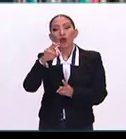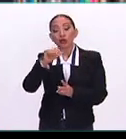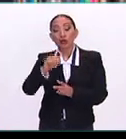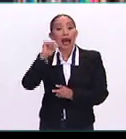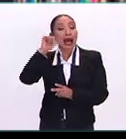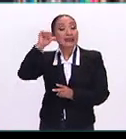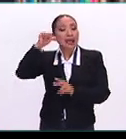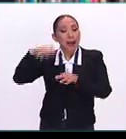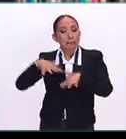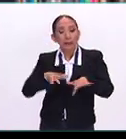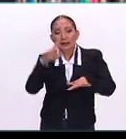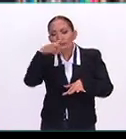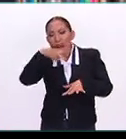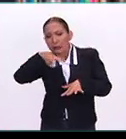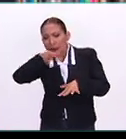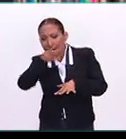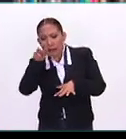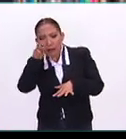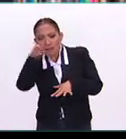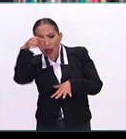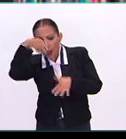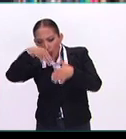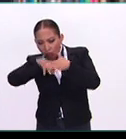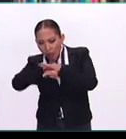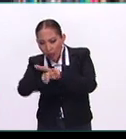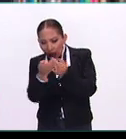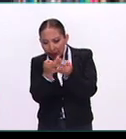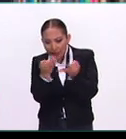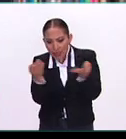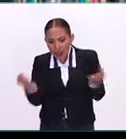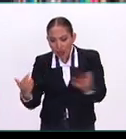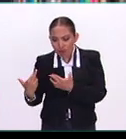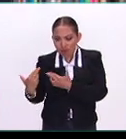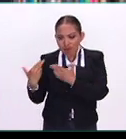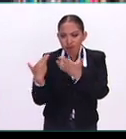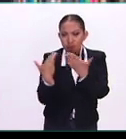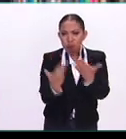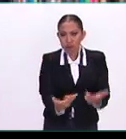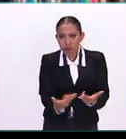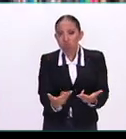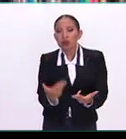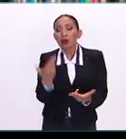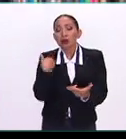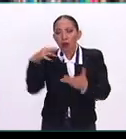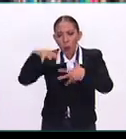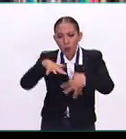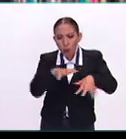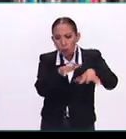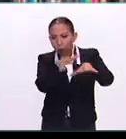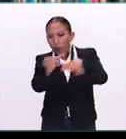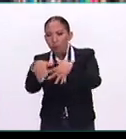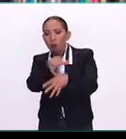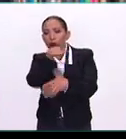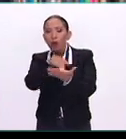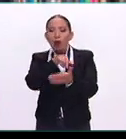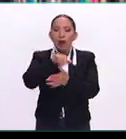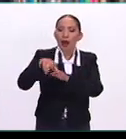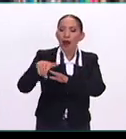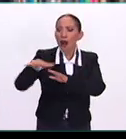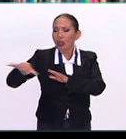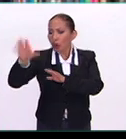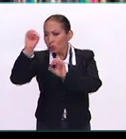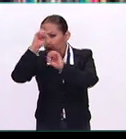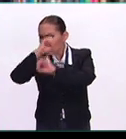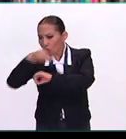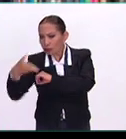el mar talló la serpiente para conferirle a la tierra algo de su levedad, olas que se fueran a poblar el costado oscuro